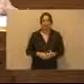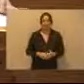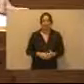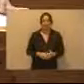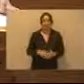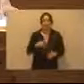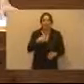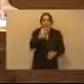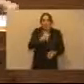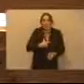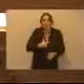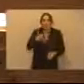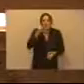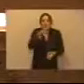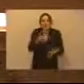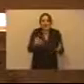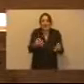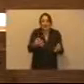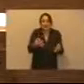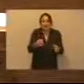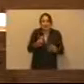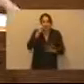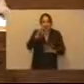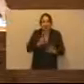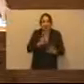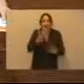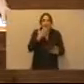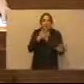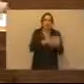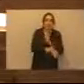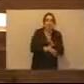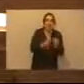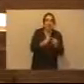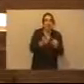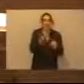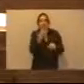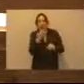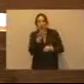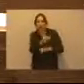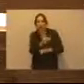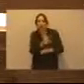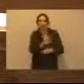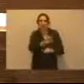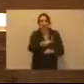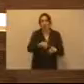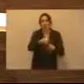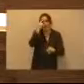Eu non sei que é isto, se é unha broma pesada ou unha falta de respeto.